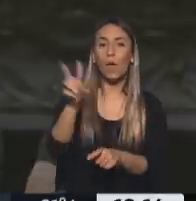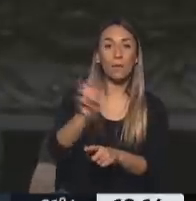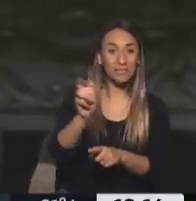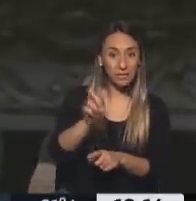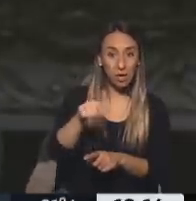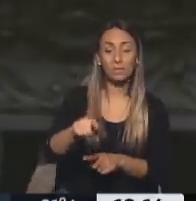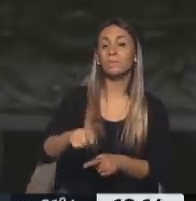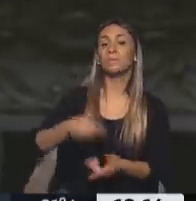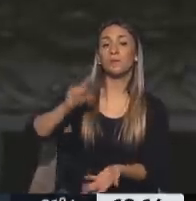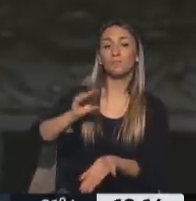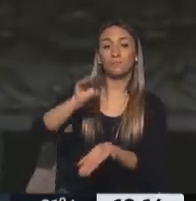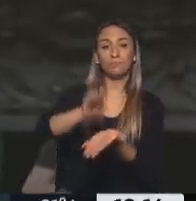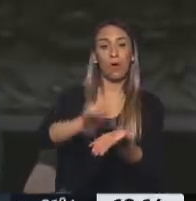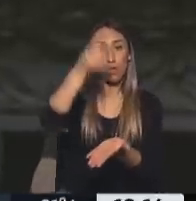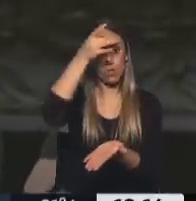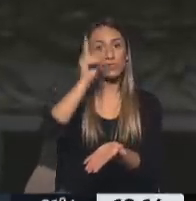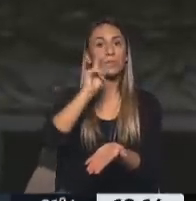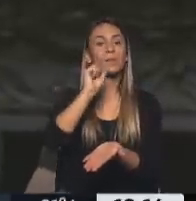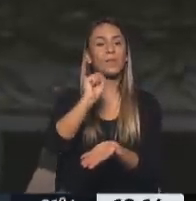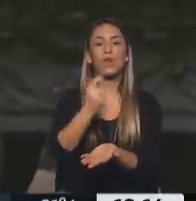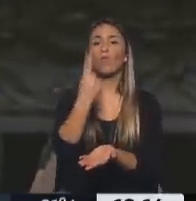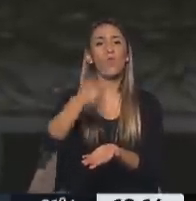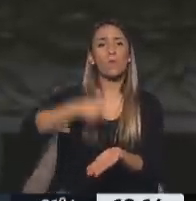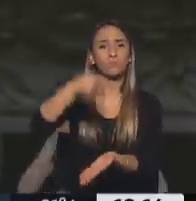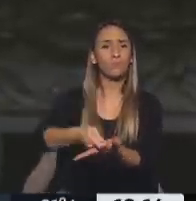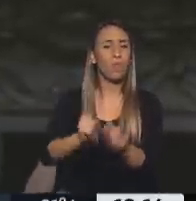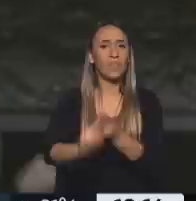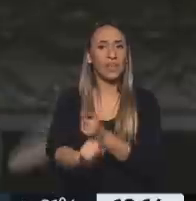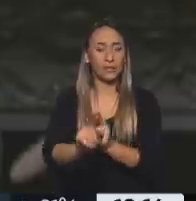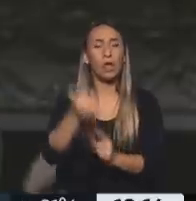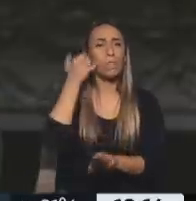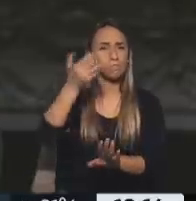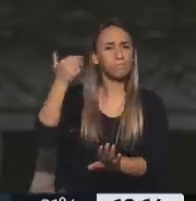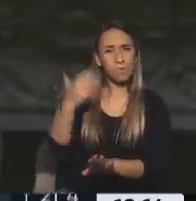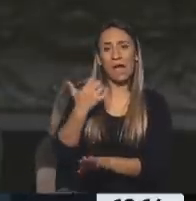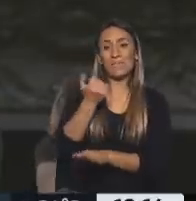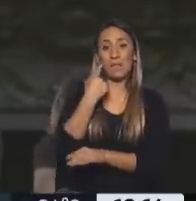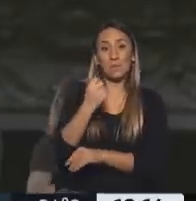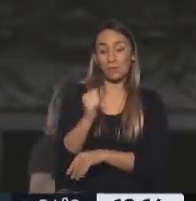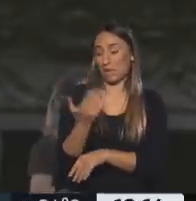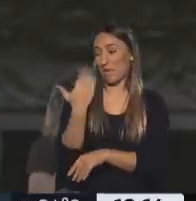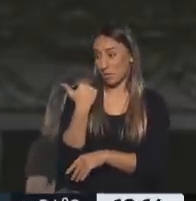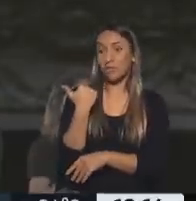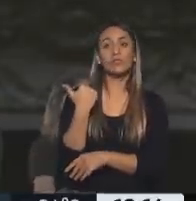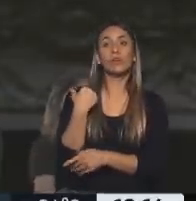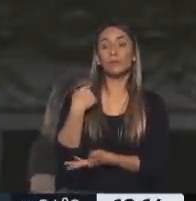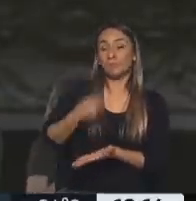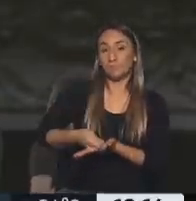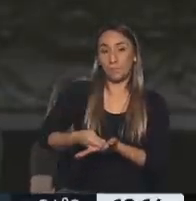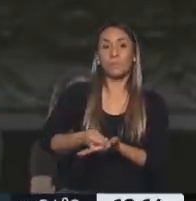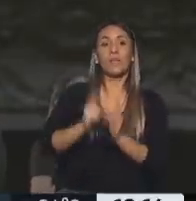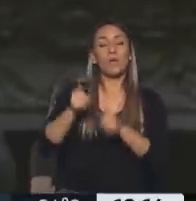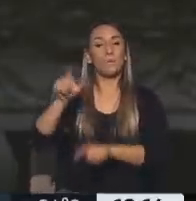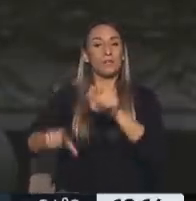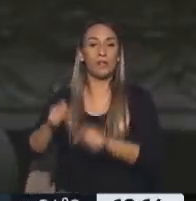12 mil pesos una cuota recordemos que ya han recibido seis mil pesos anteriormente y luego bueno tribu